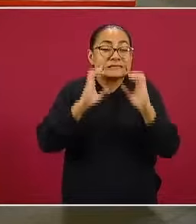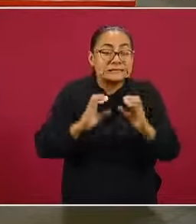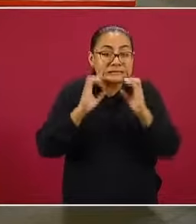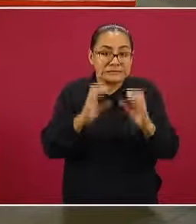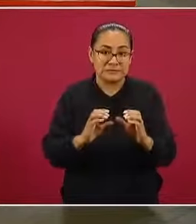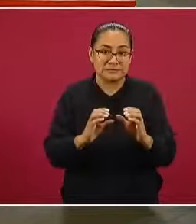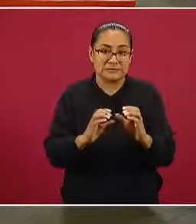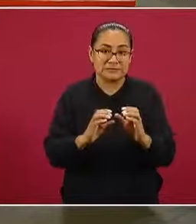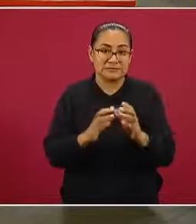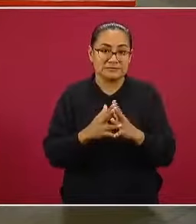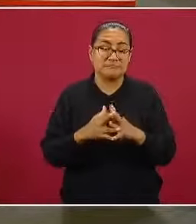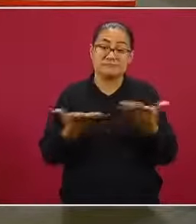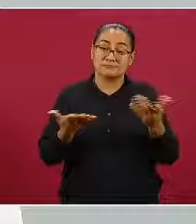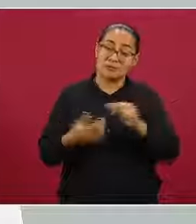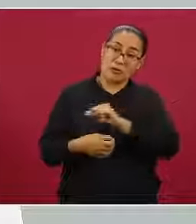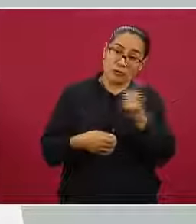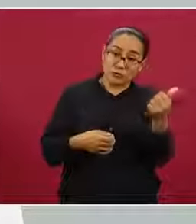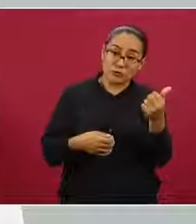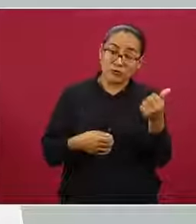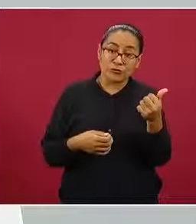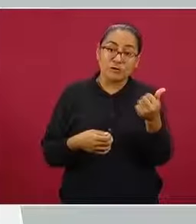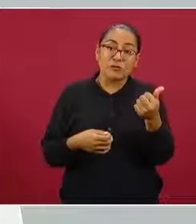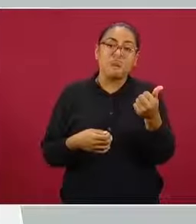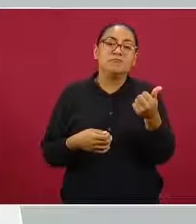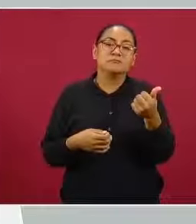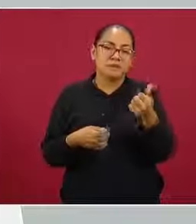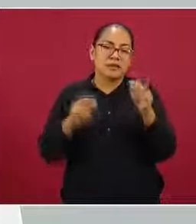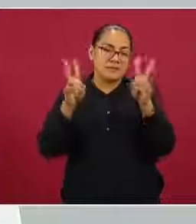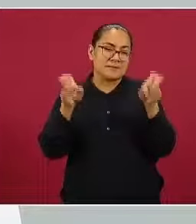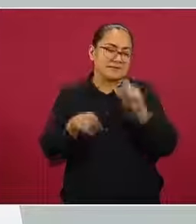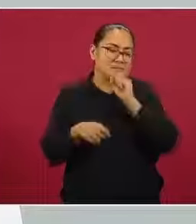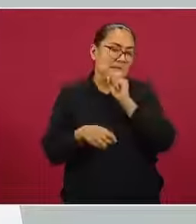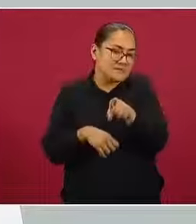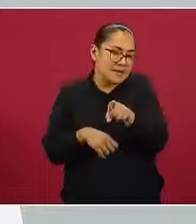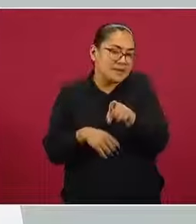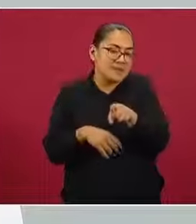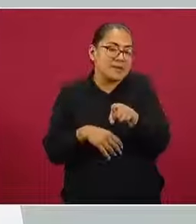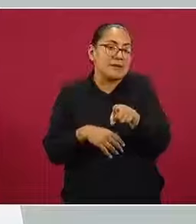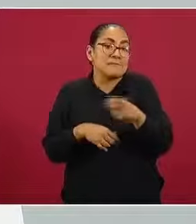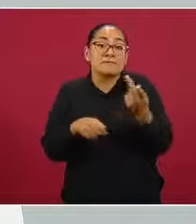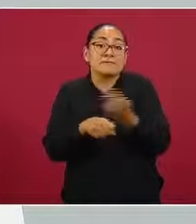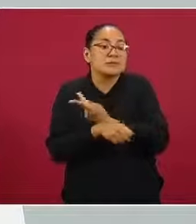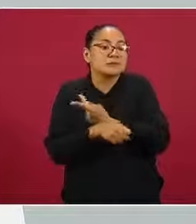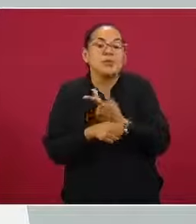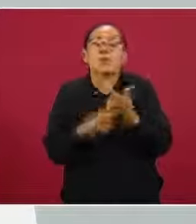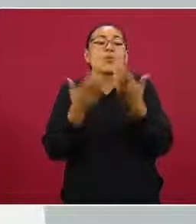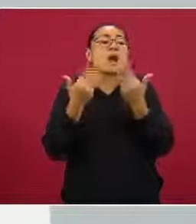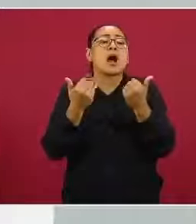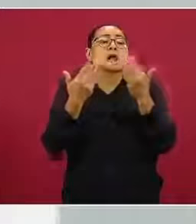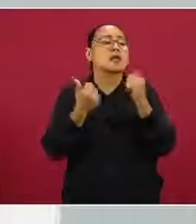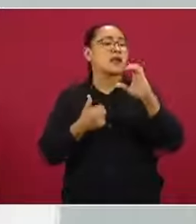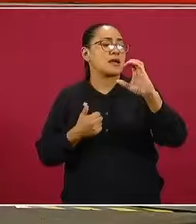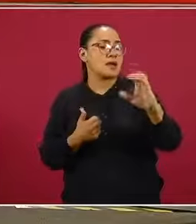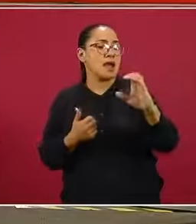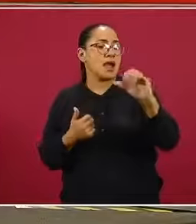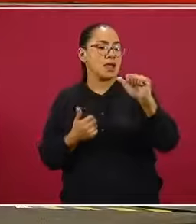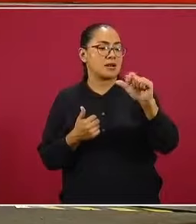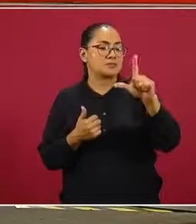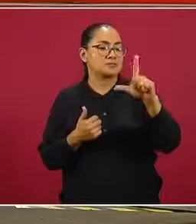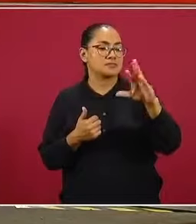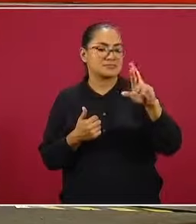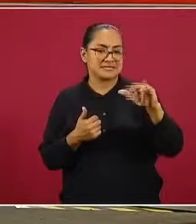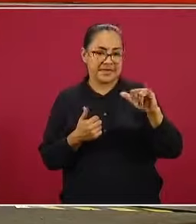El otro componente importante que tienen los edulcorantes es que, aunque son no calóricos, sí tienen toda una serie de